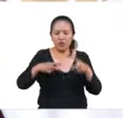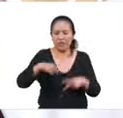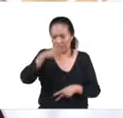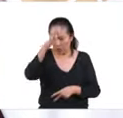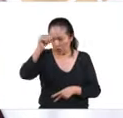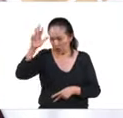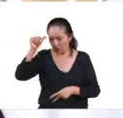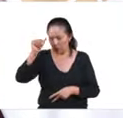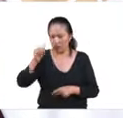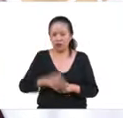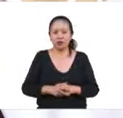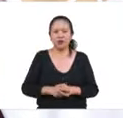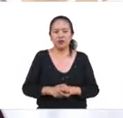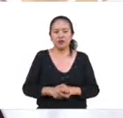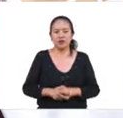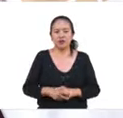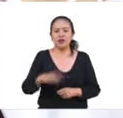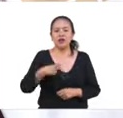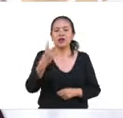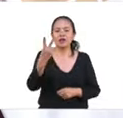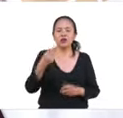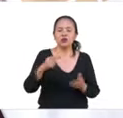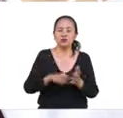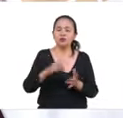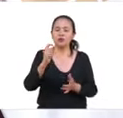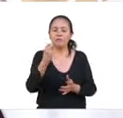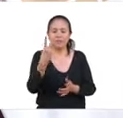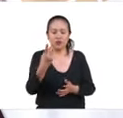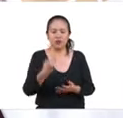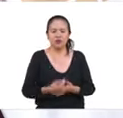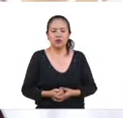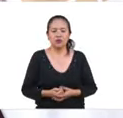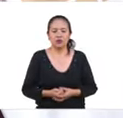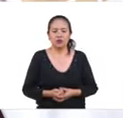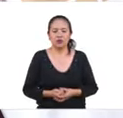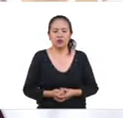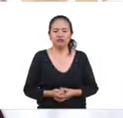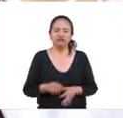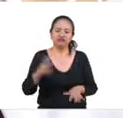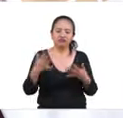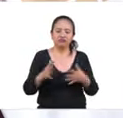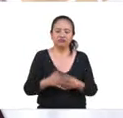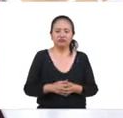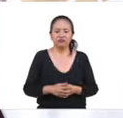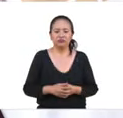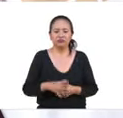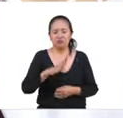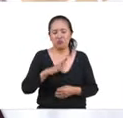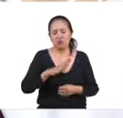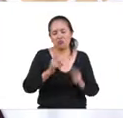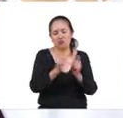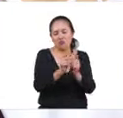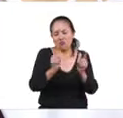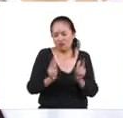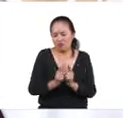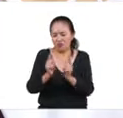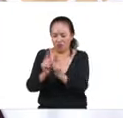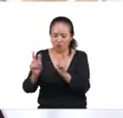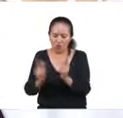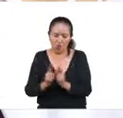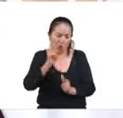acuerdo. En ese proceso, en el 2021, se instaló por varios grupos de